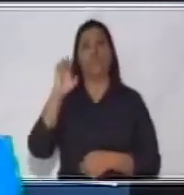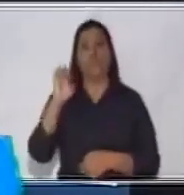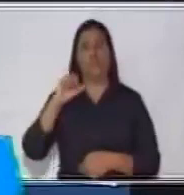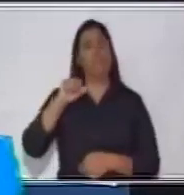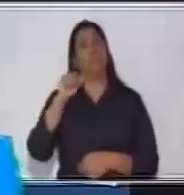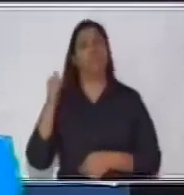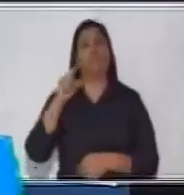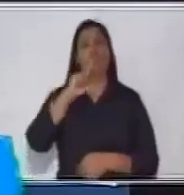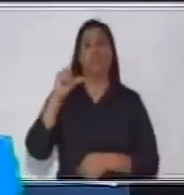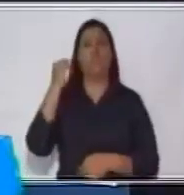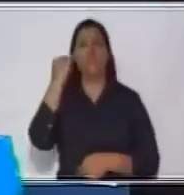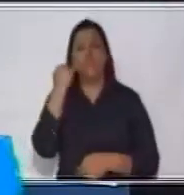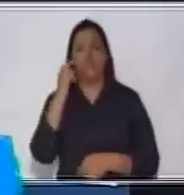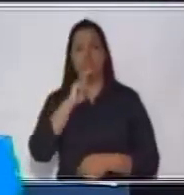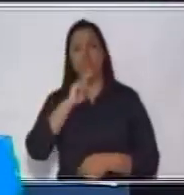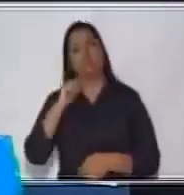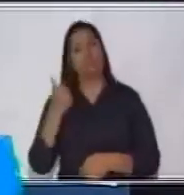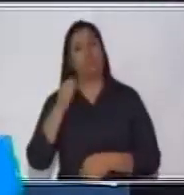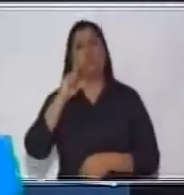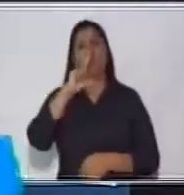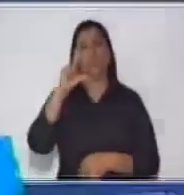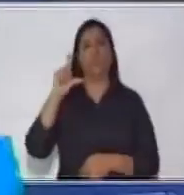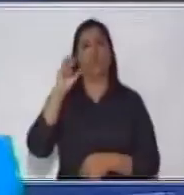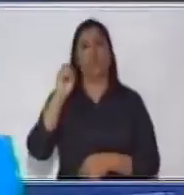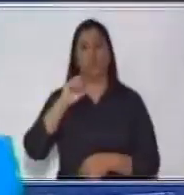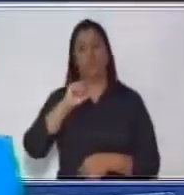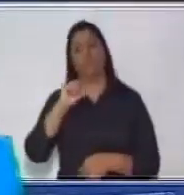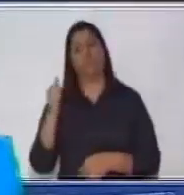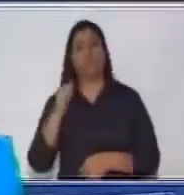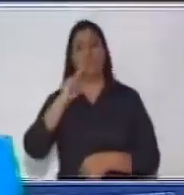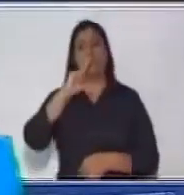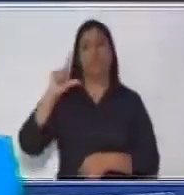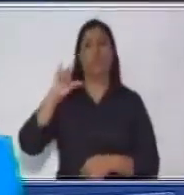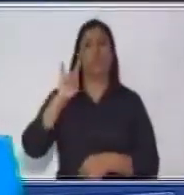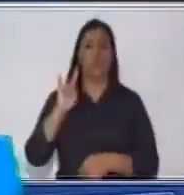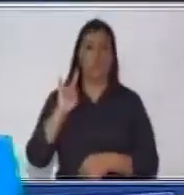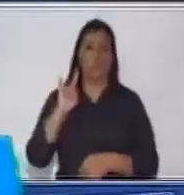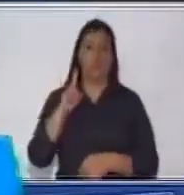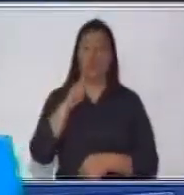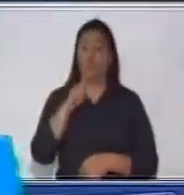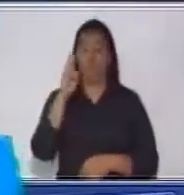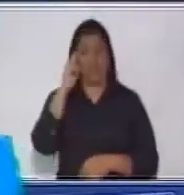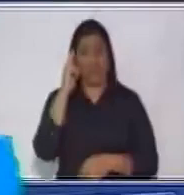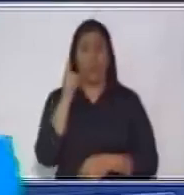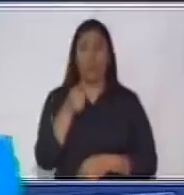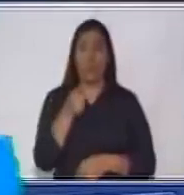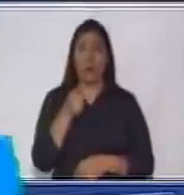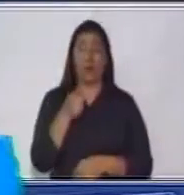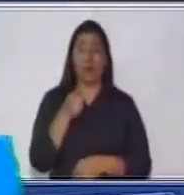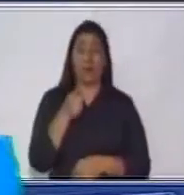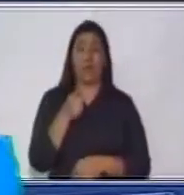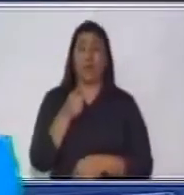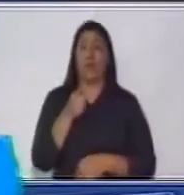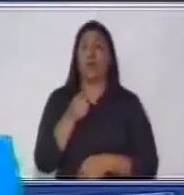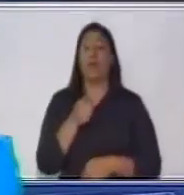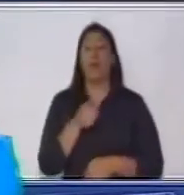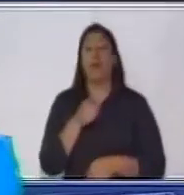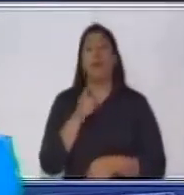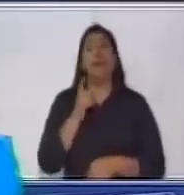yo, yu. Y recuérdate, para evitar caer en yeísmos, aunque en algunas regiones sí se